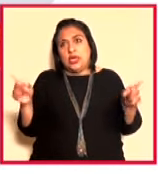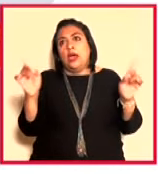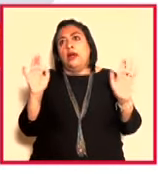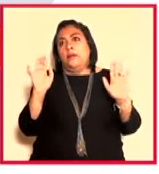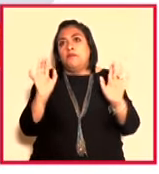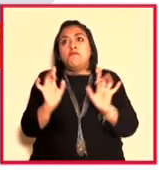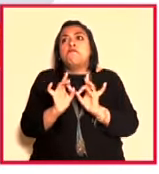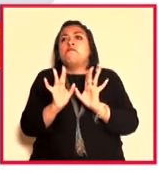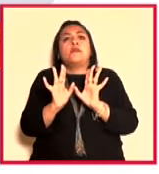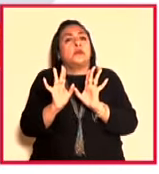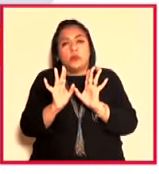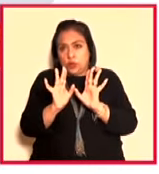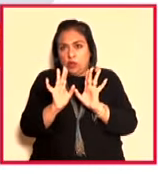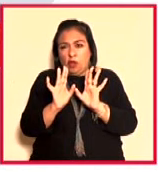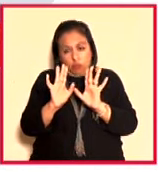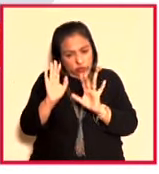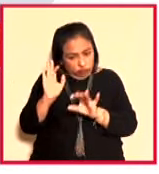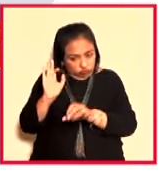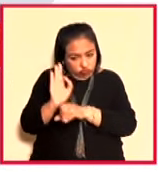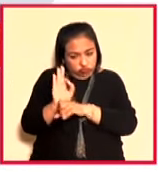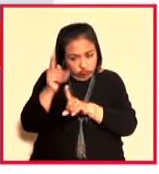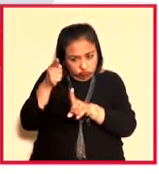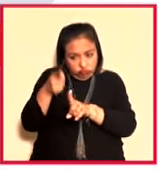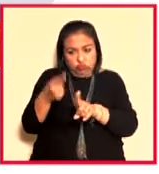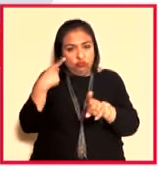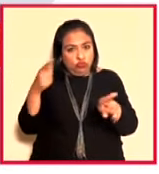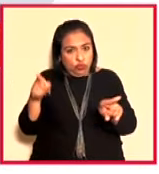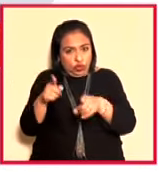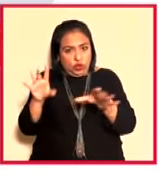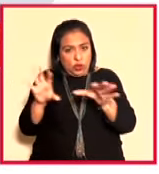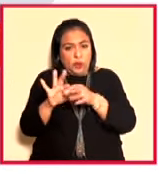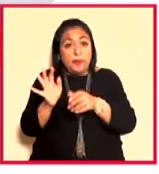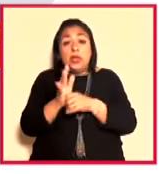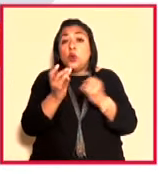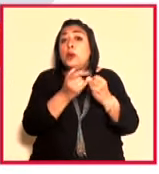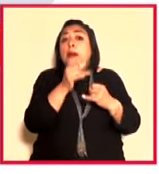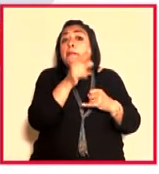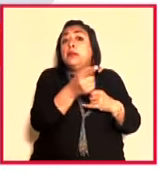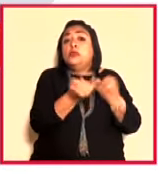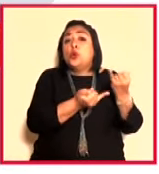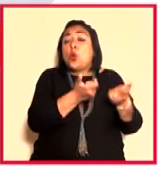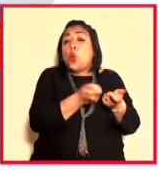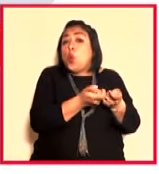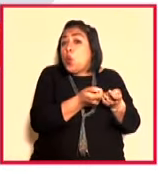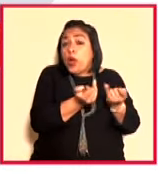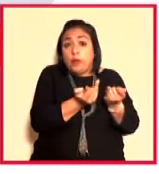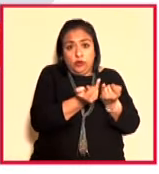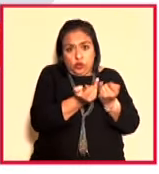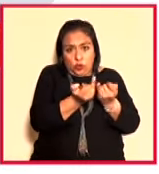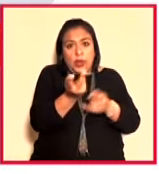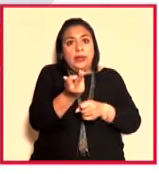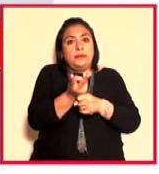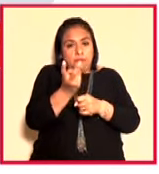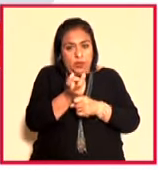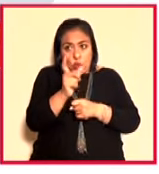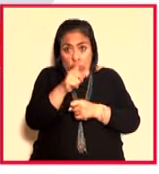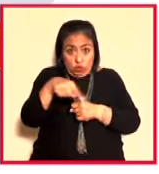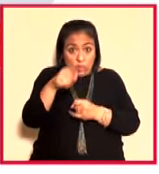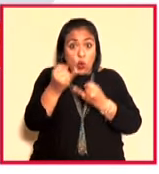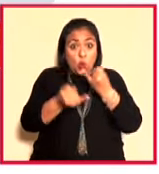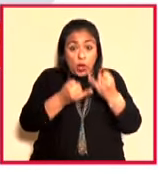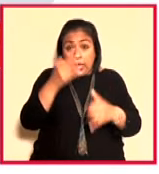sino dándole forma y las melodías a esta película. Lo mismo pasa con los videojuegos, y los invito a que cuando jueguen y que